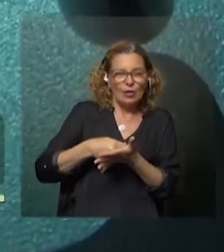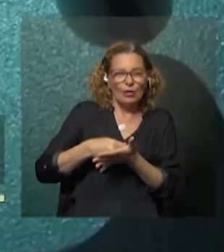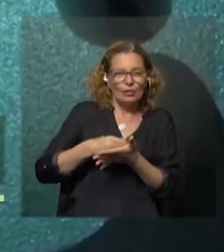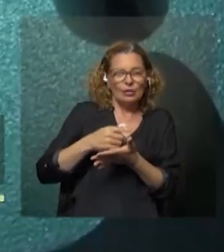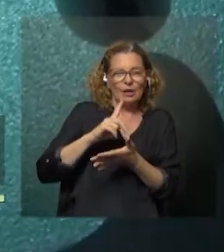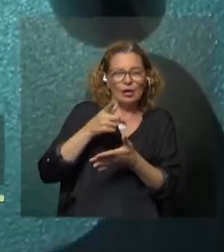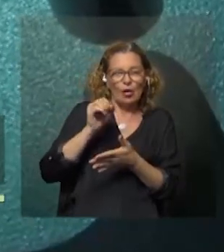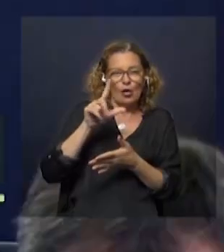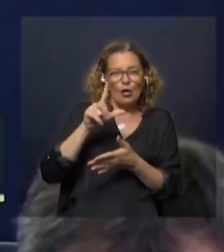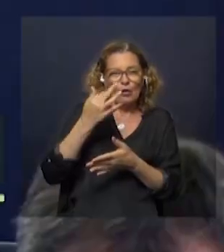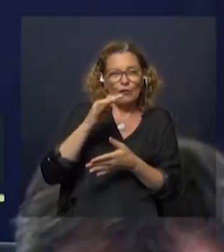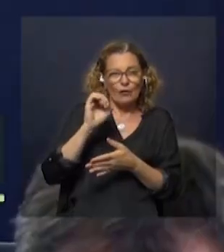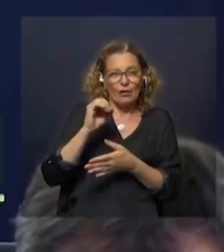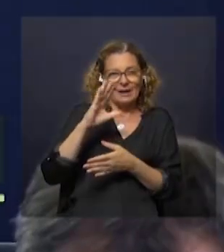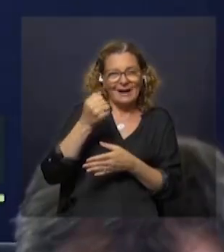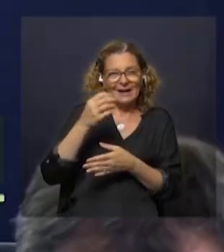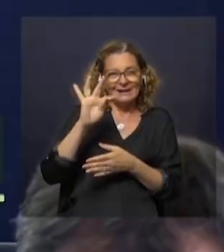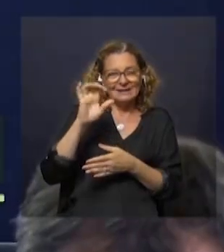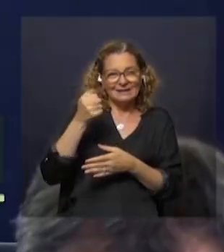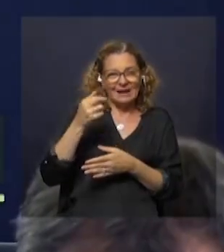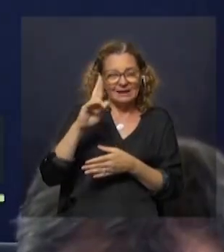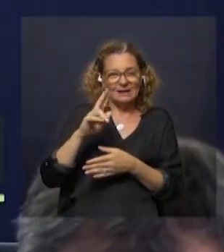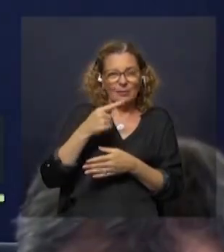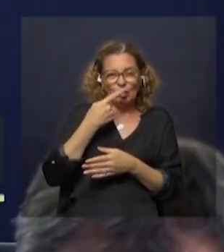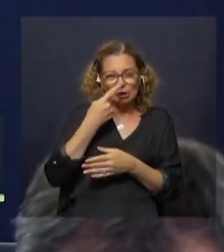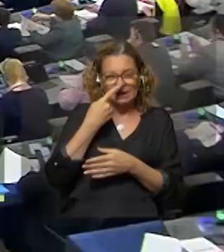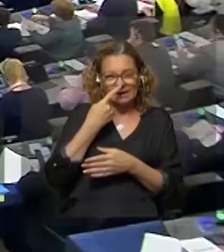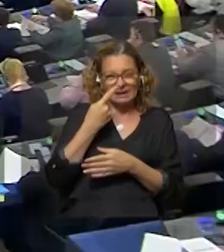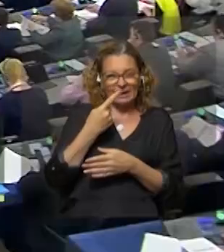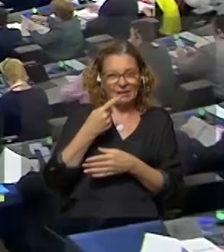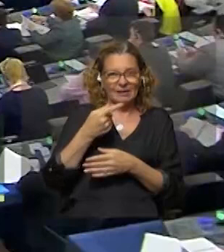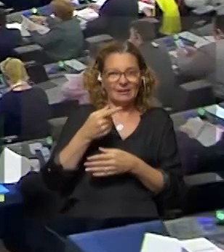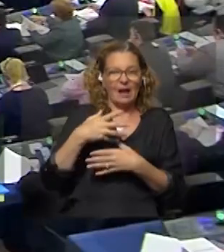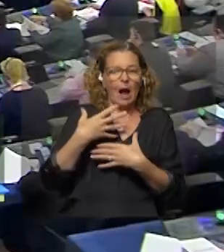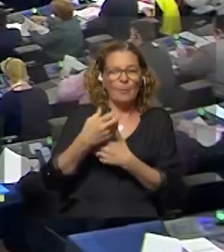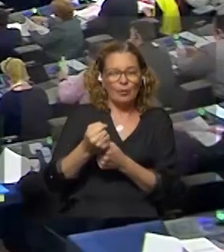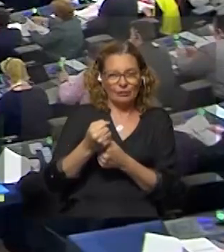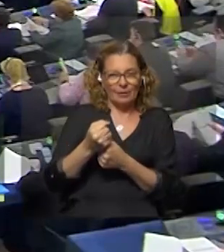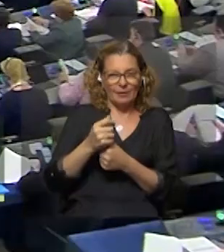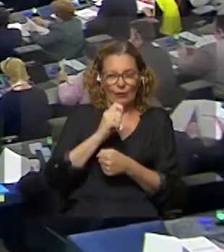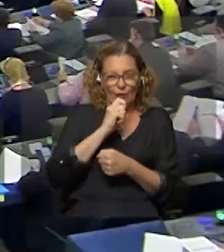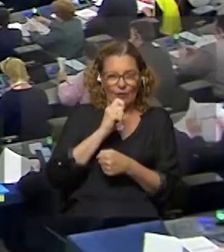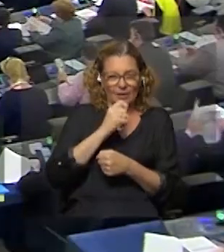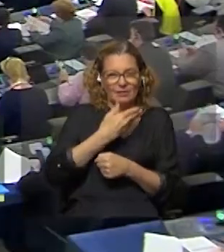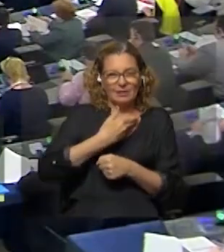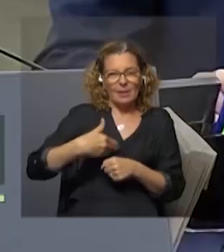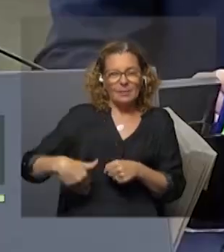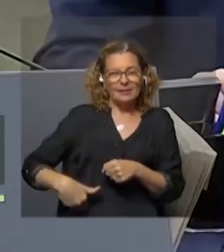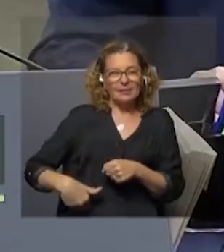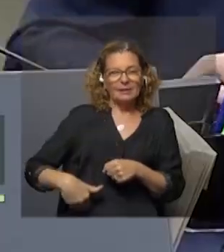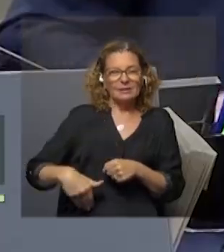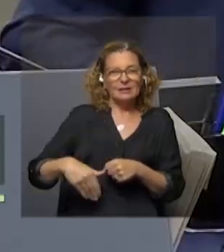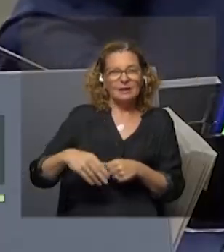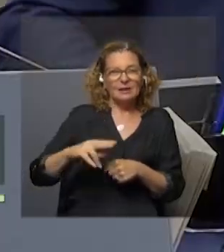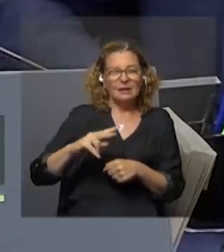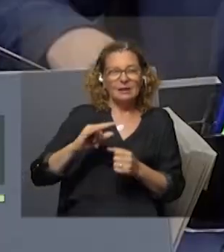Golfo Pérsico que sería Qatar a cambio de que defendieran los intereses del emirato la conferencia de presidentes instancia que reúne a